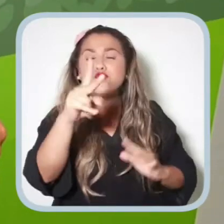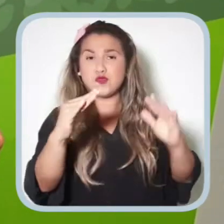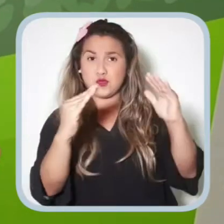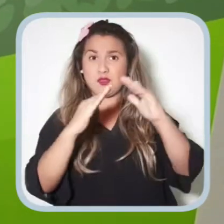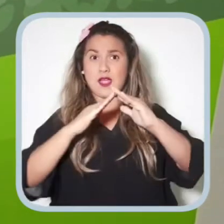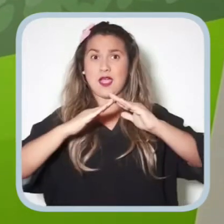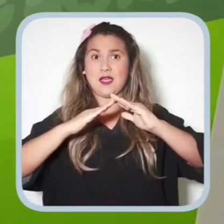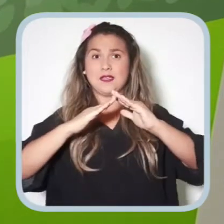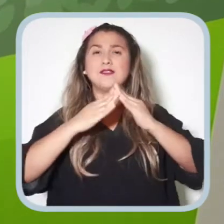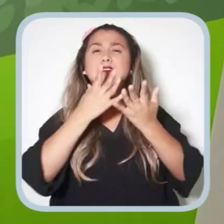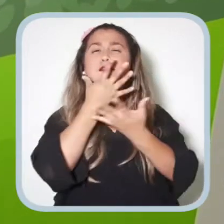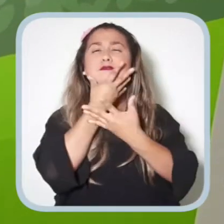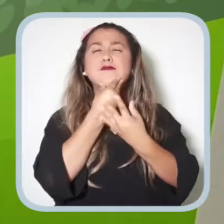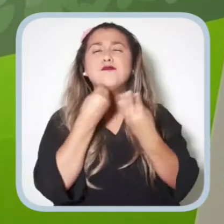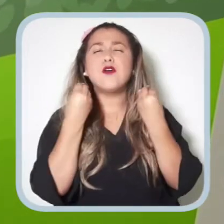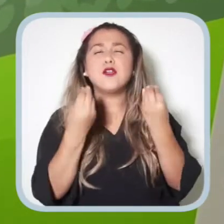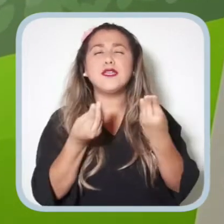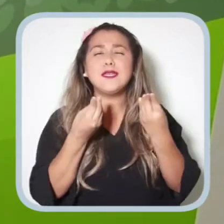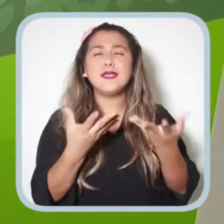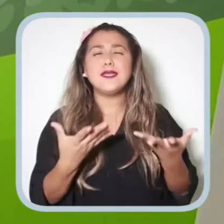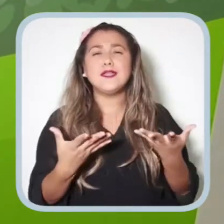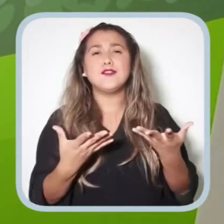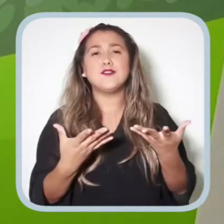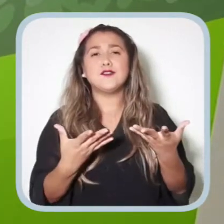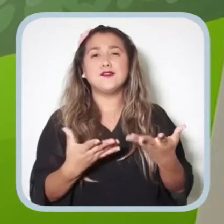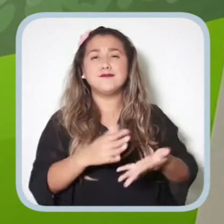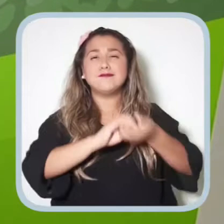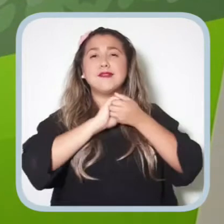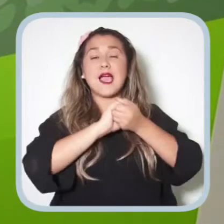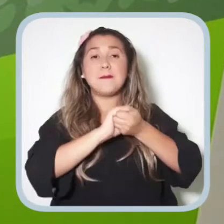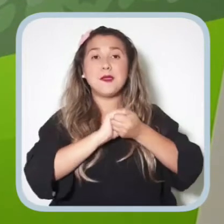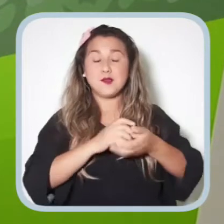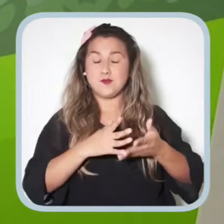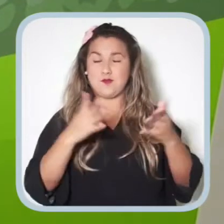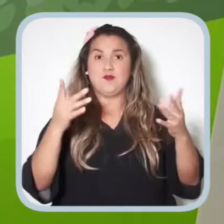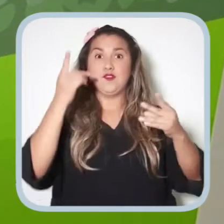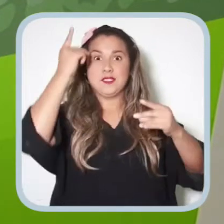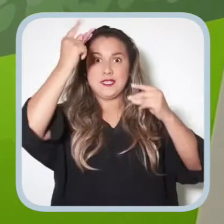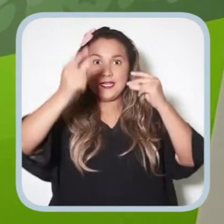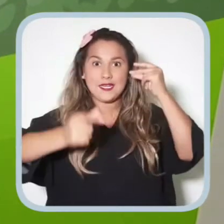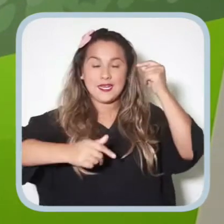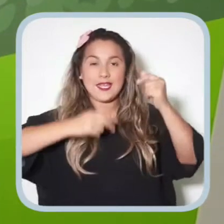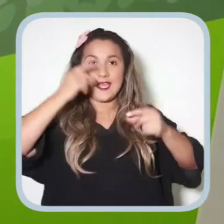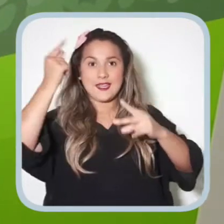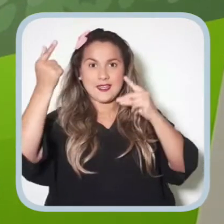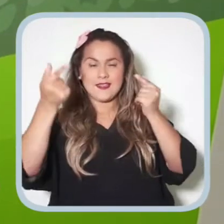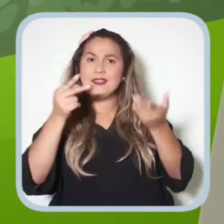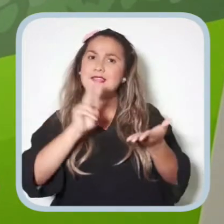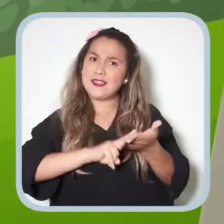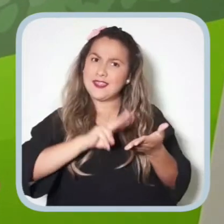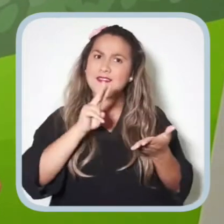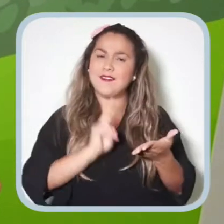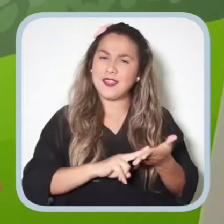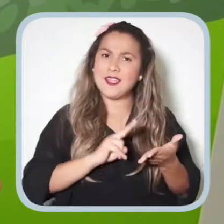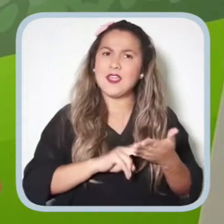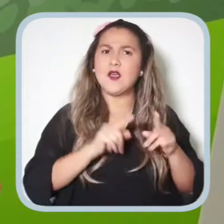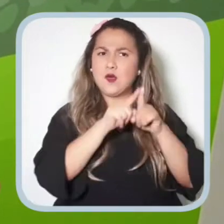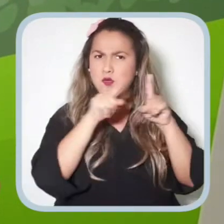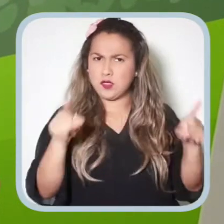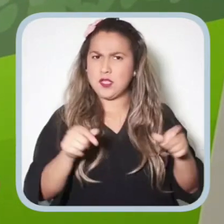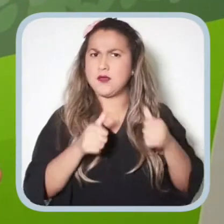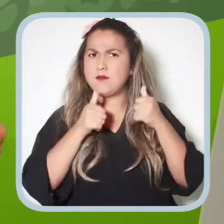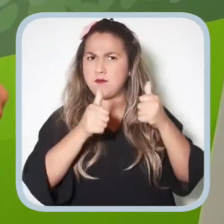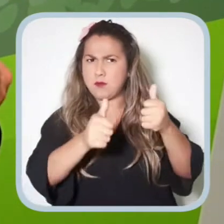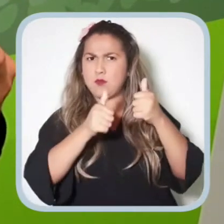¡Están preciosos, queridos amigos! ¡Están llenos de creatividad! ¡Realmente son muy, pero muy creativos